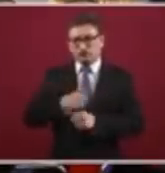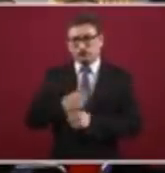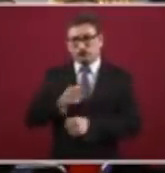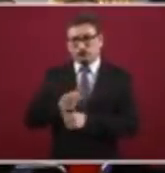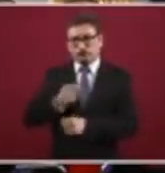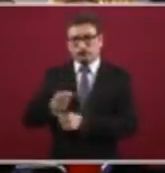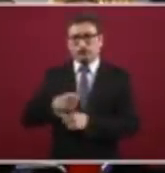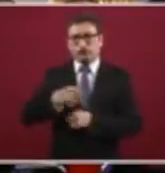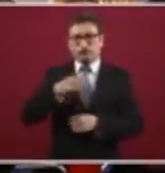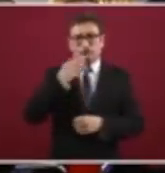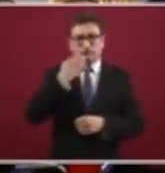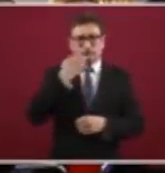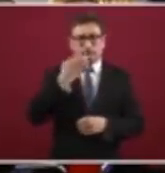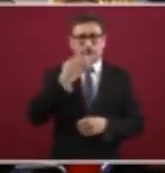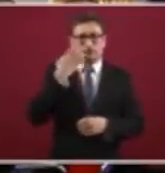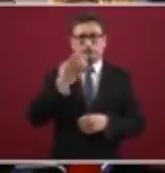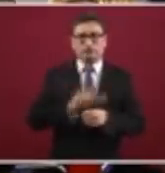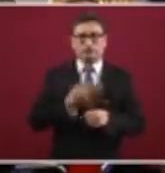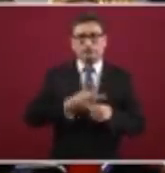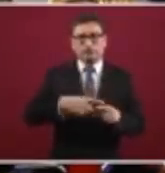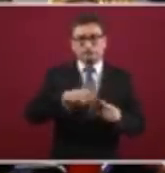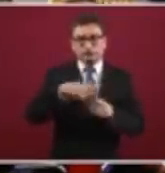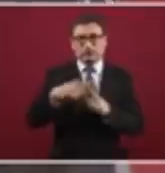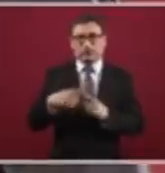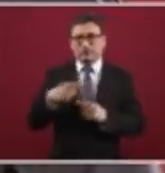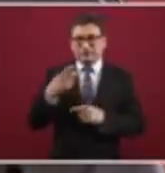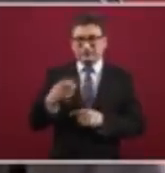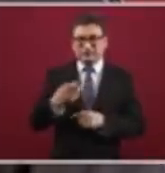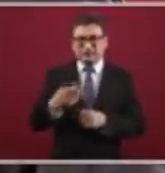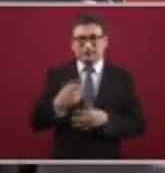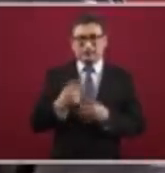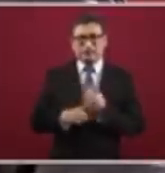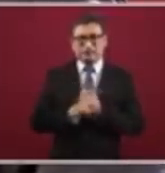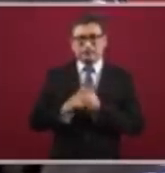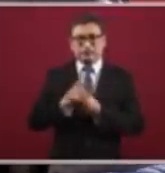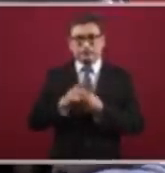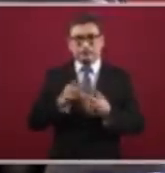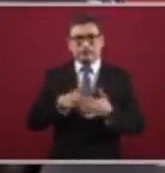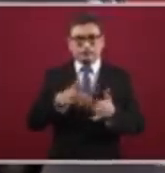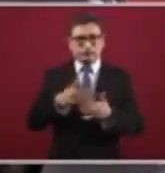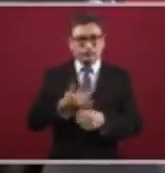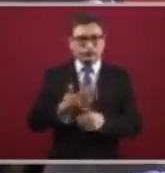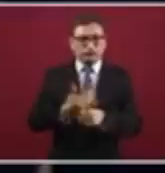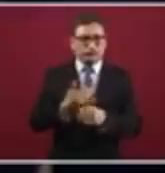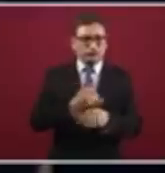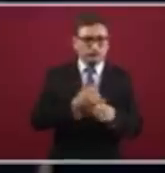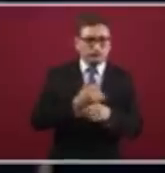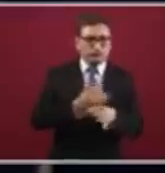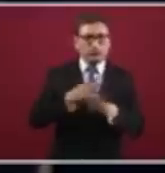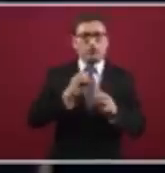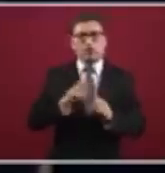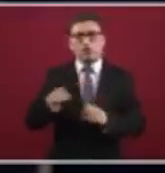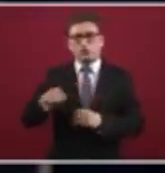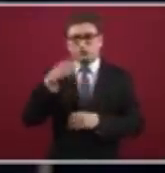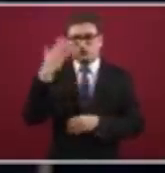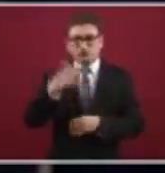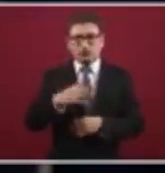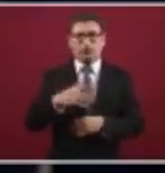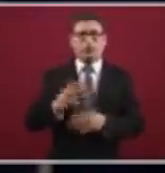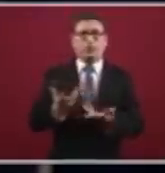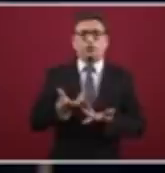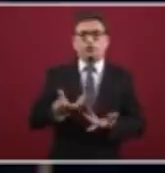estudiantes el paradero de los estudiantes esto es sería un escollo para las investigaciones estaban descentrados de esto lo han seguido